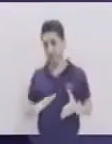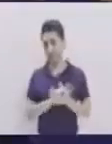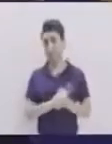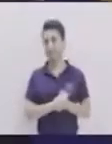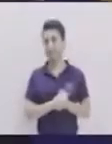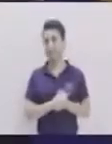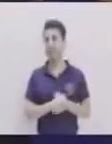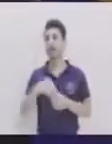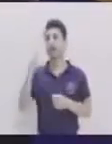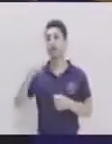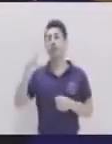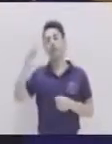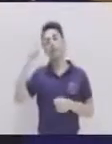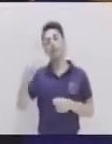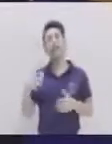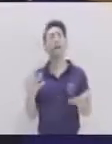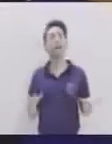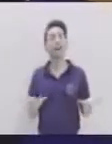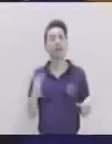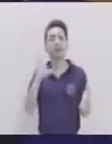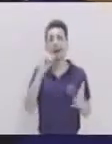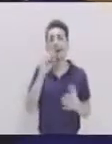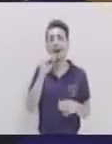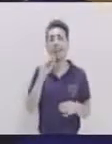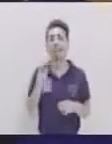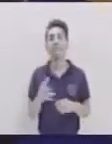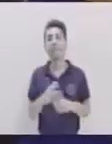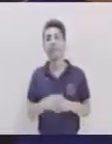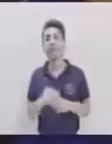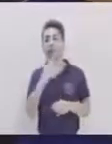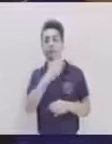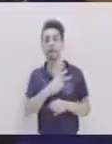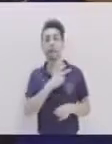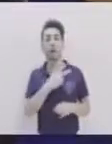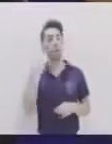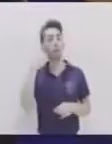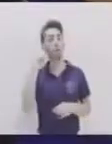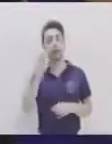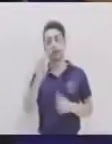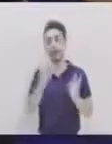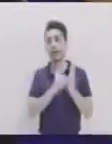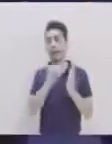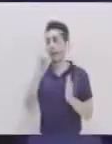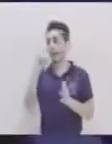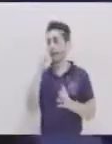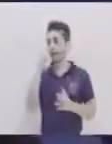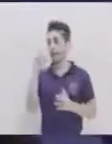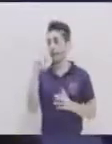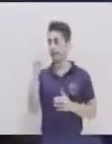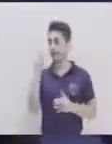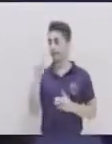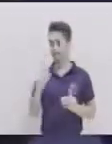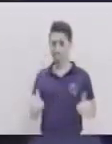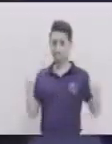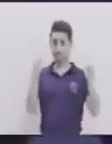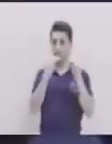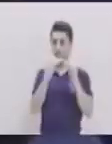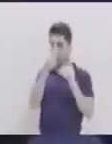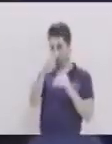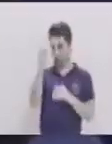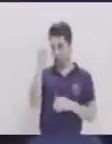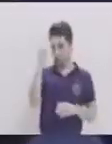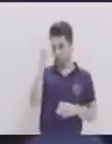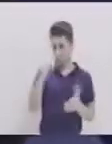en Casa. El día de hoy vamos a hablar sobre el valor de la equidad. ¿Ustedes saben qué es